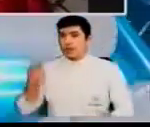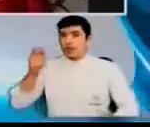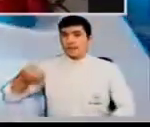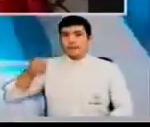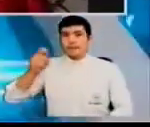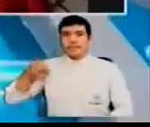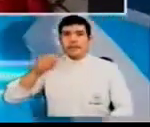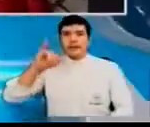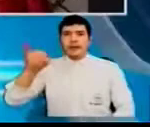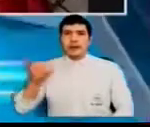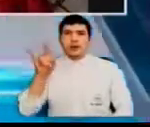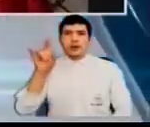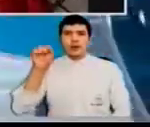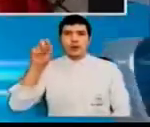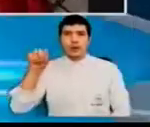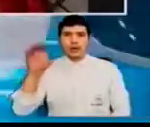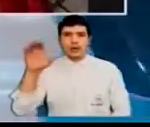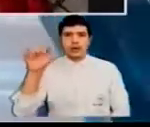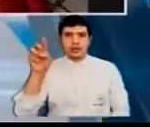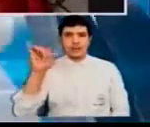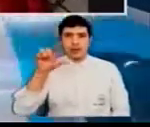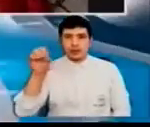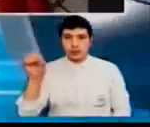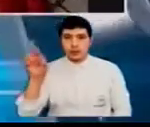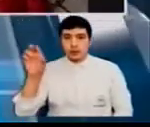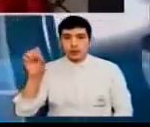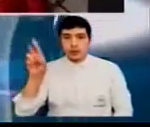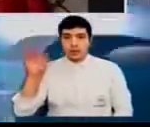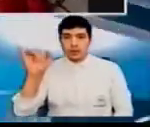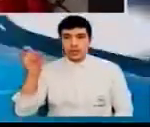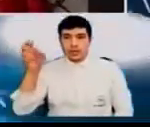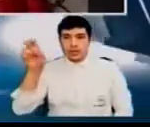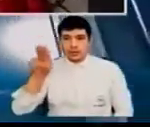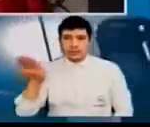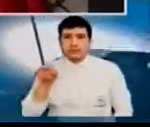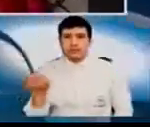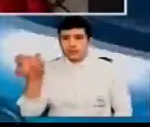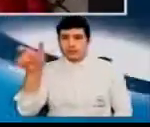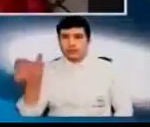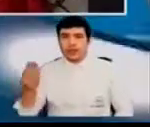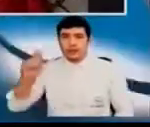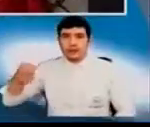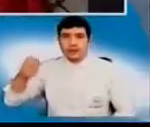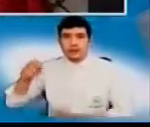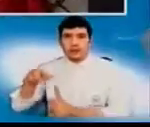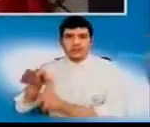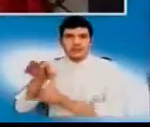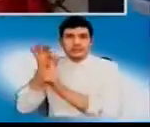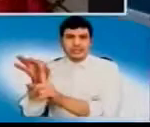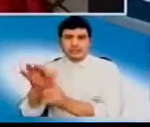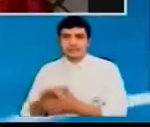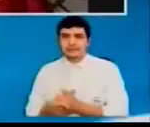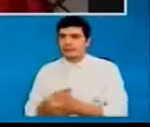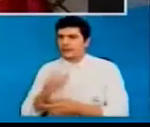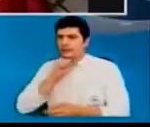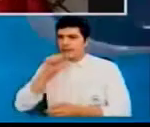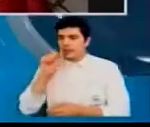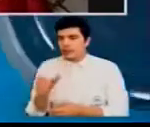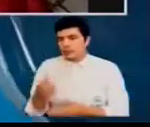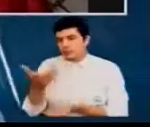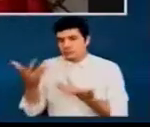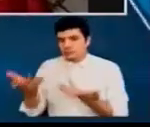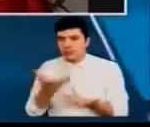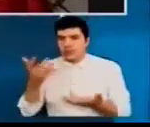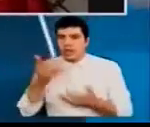personas beneficiarias de estas ayudas alimentarias? Y también, ¿a dónde y cómo deben denunciar este tipo